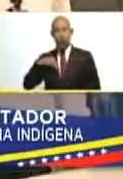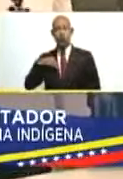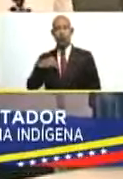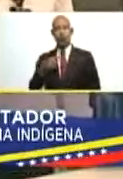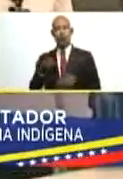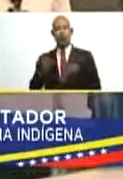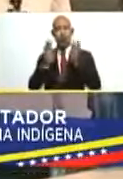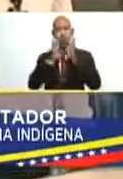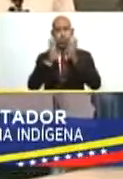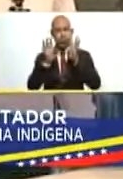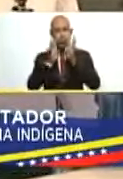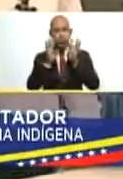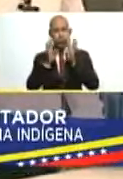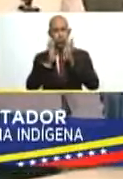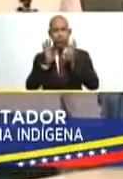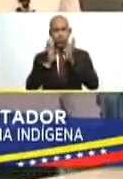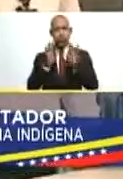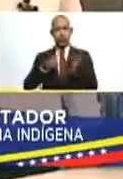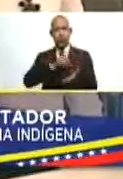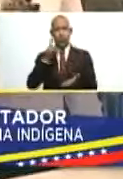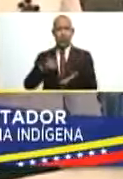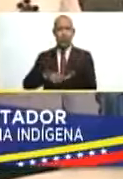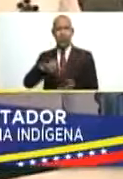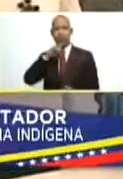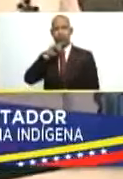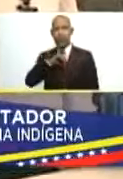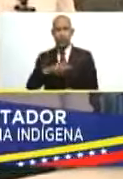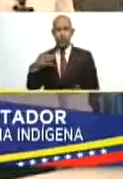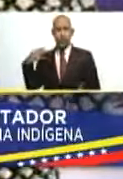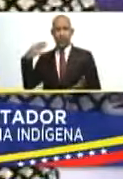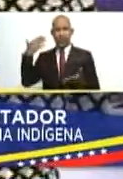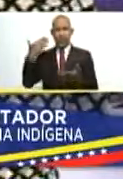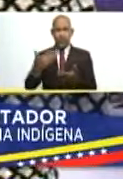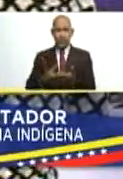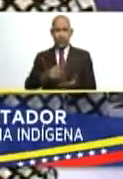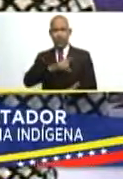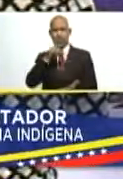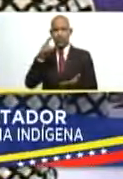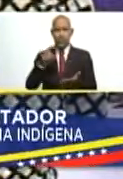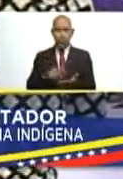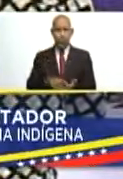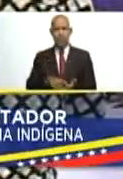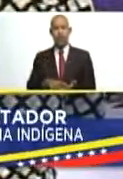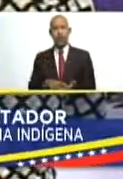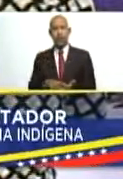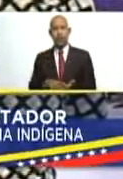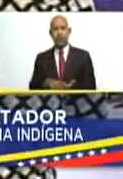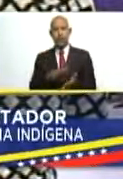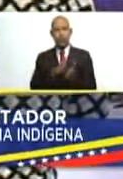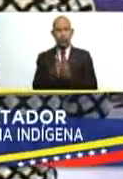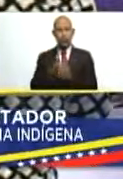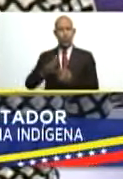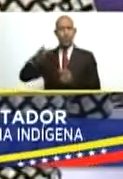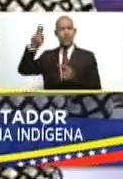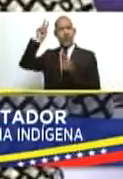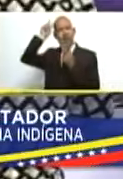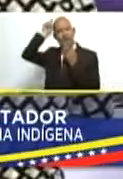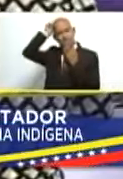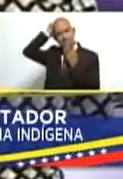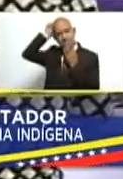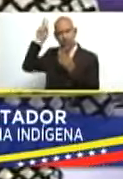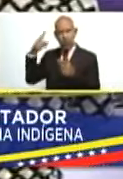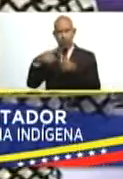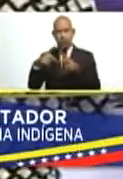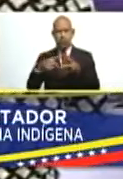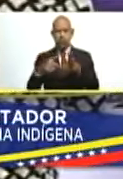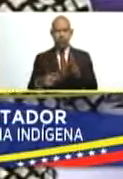la historia desde la perspectiva de los pueblos originarios y de los pueblos afro. No es lo mismo la mirada del esclavista que del esclavizado, ¿verdad?